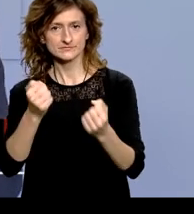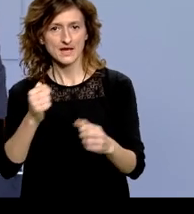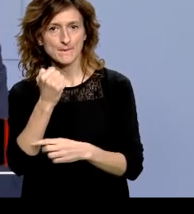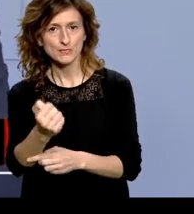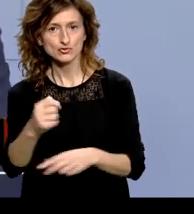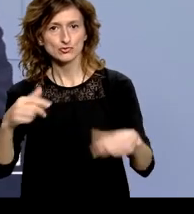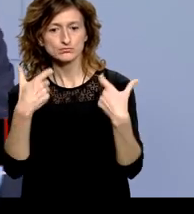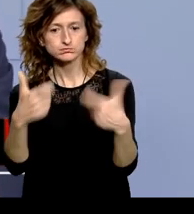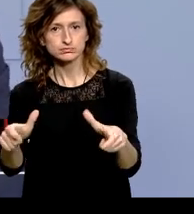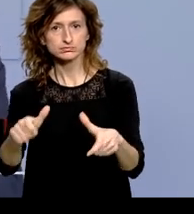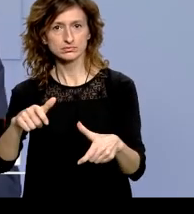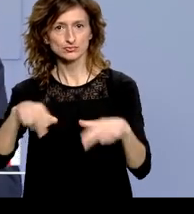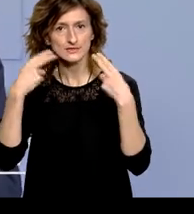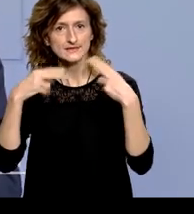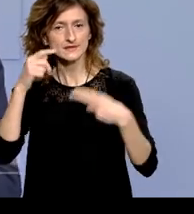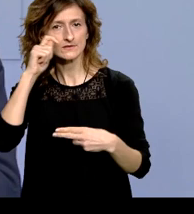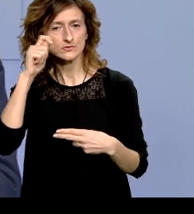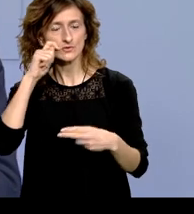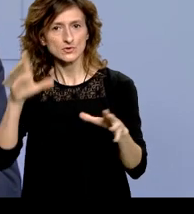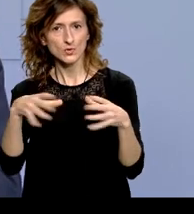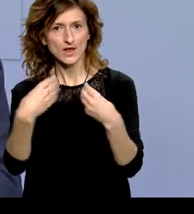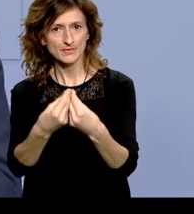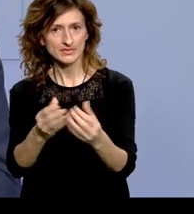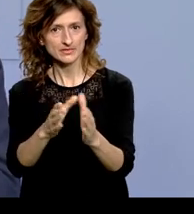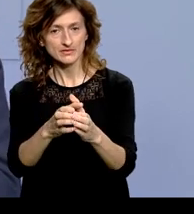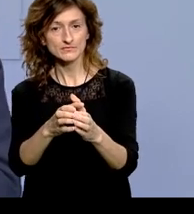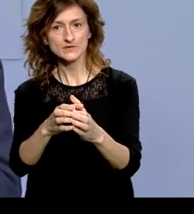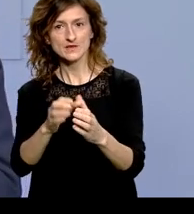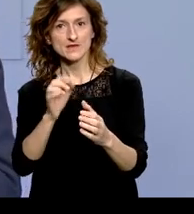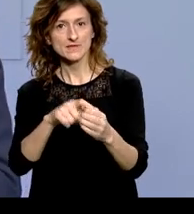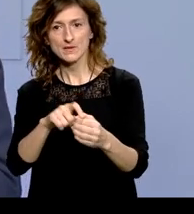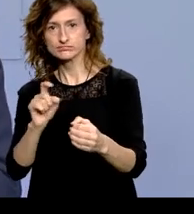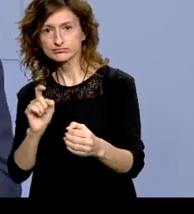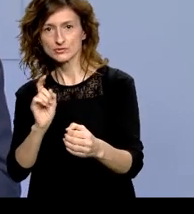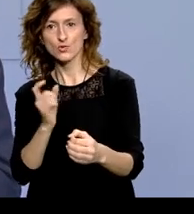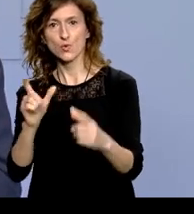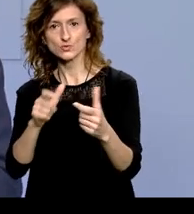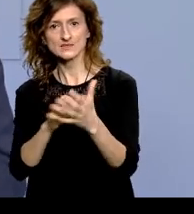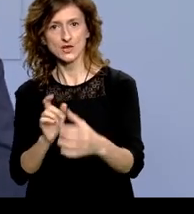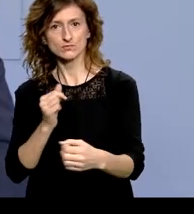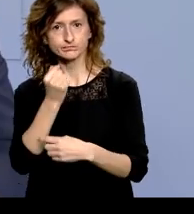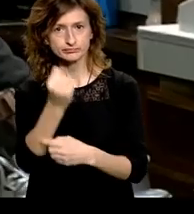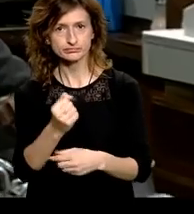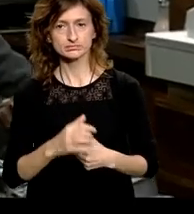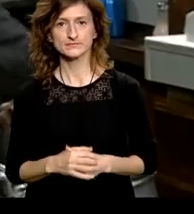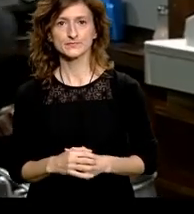sector de la hostelería y del turismo en su conjunto, del que no nos apartamos desde la Junta de Castilla y León.